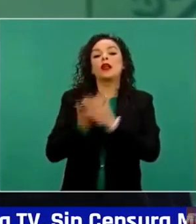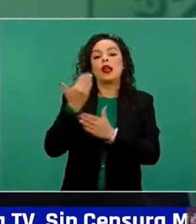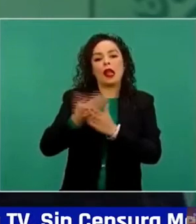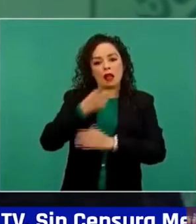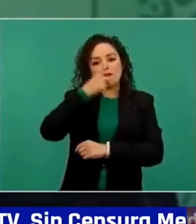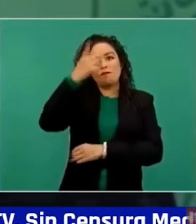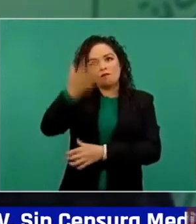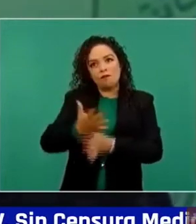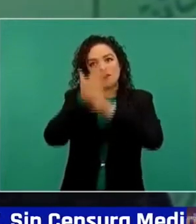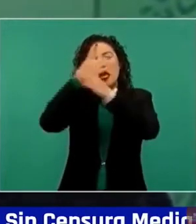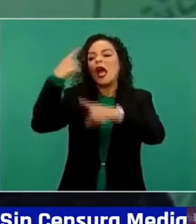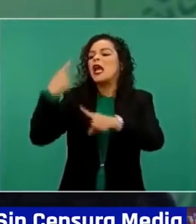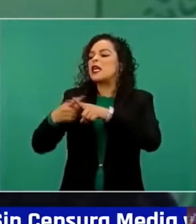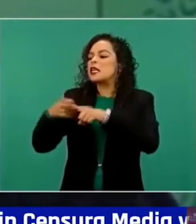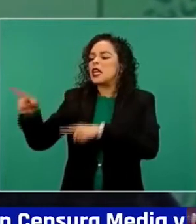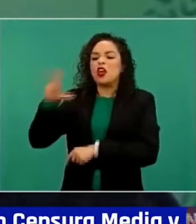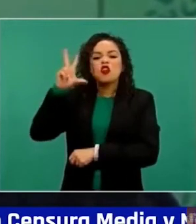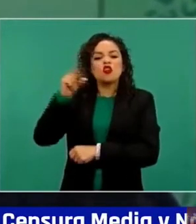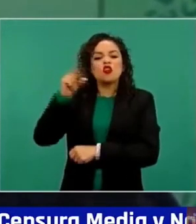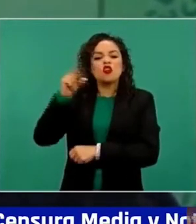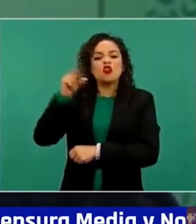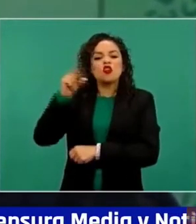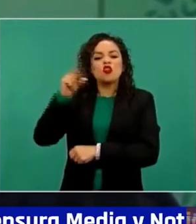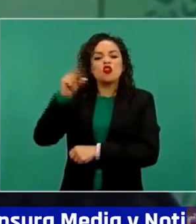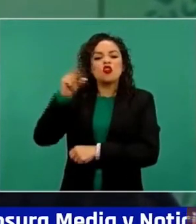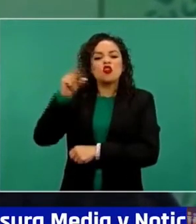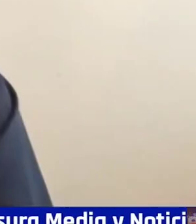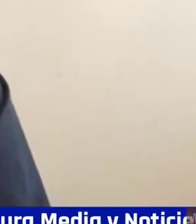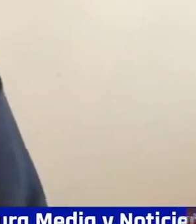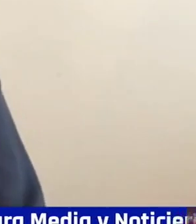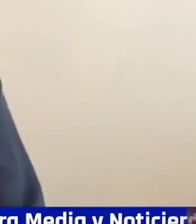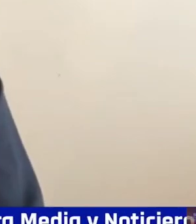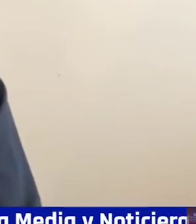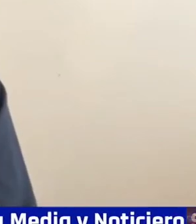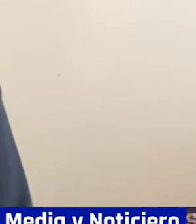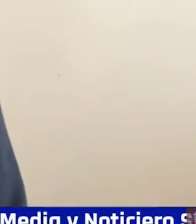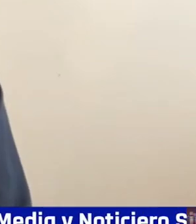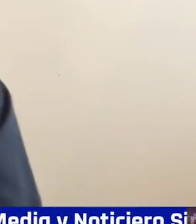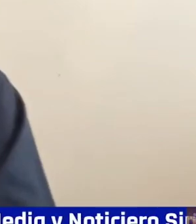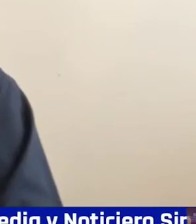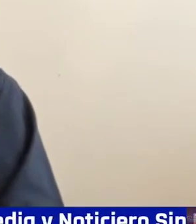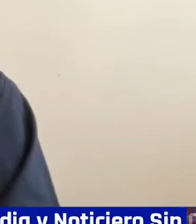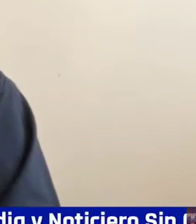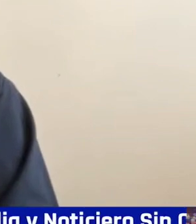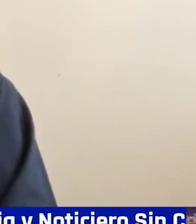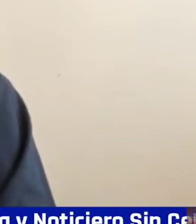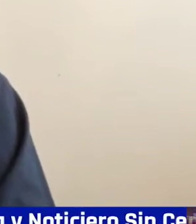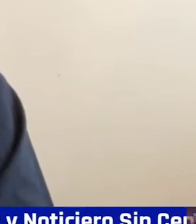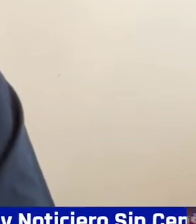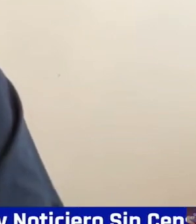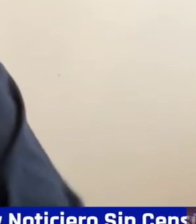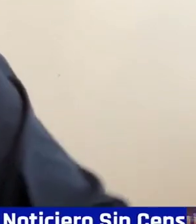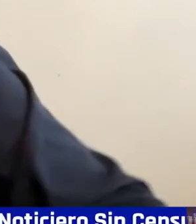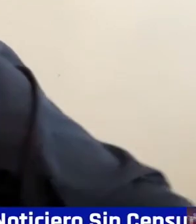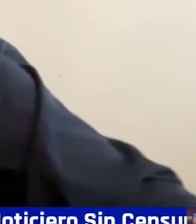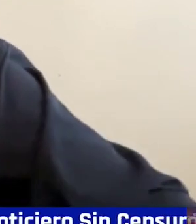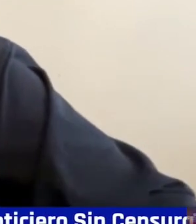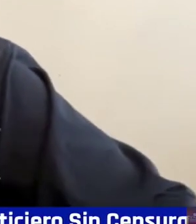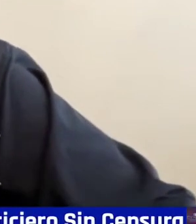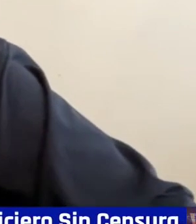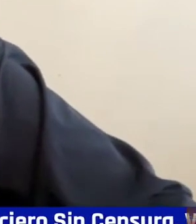claro. Presidente, si me permite. Fíjate, mi querido Ricardo, hace un llamado a la